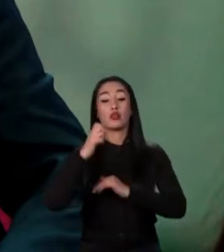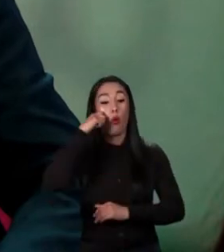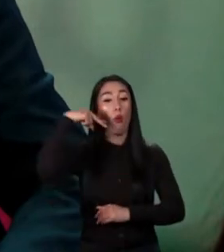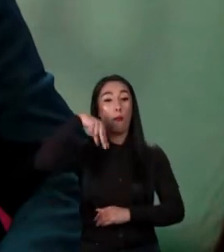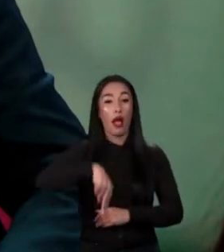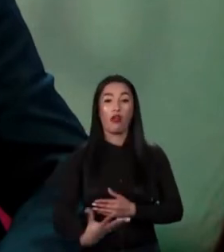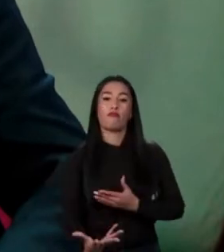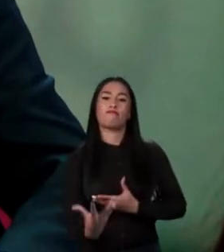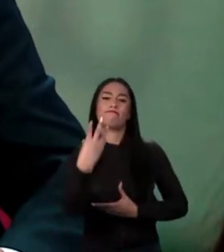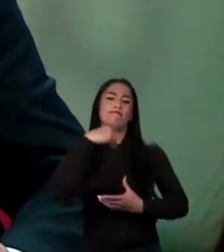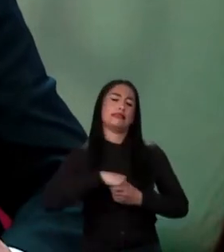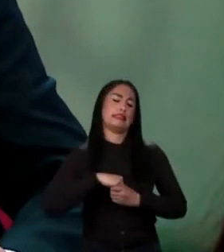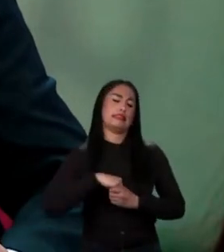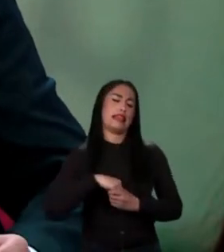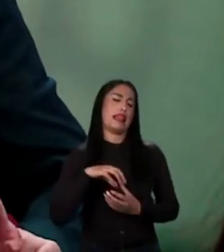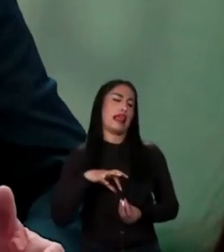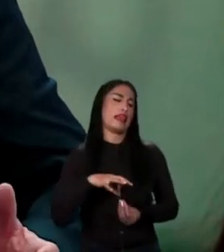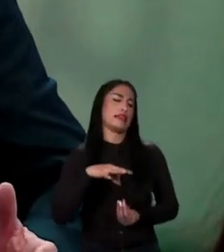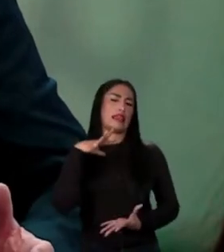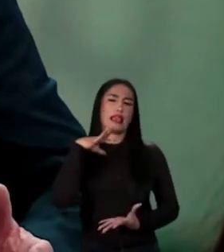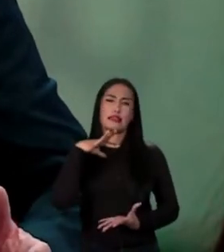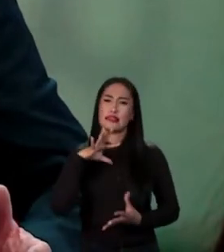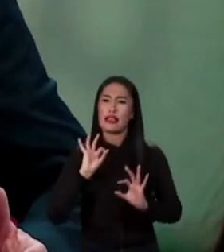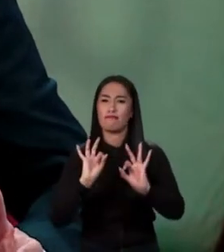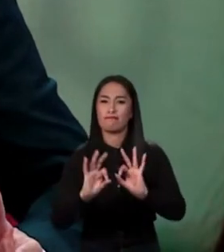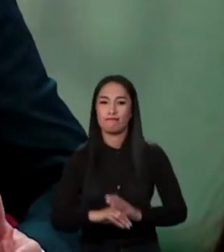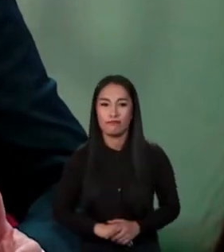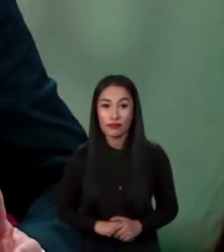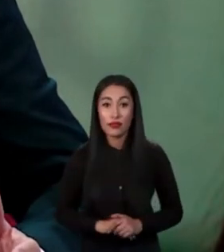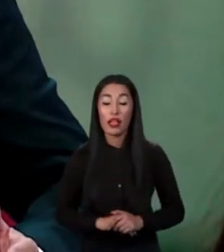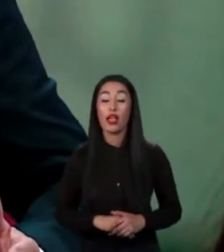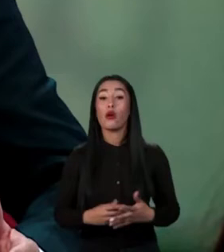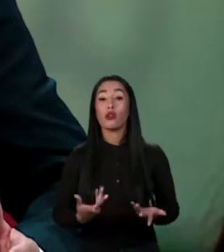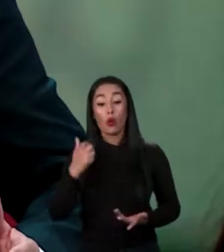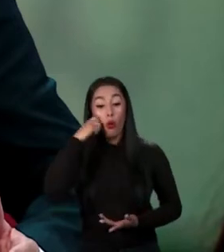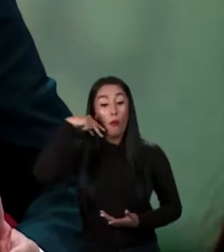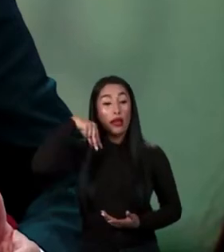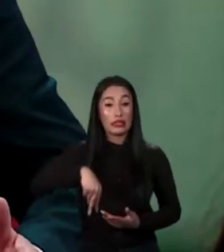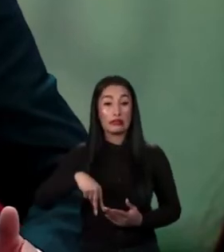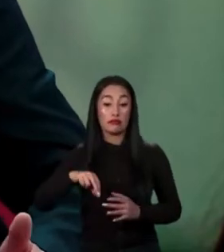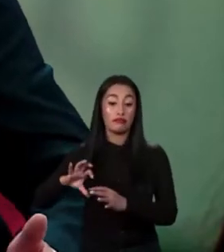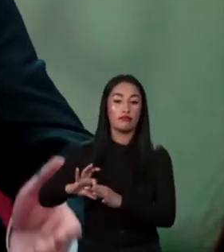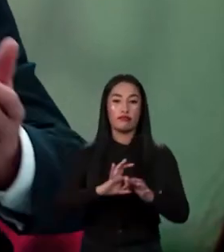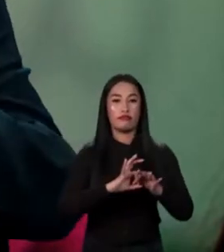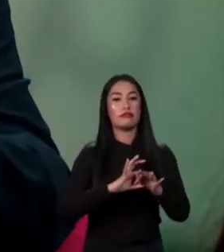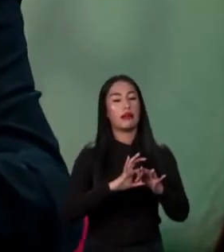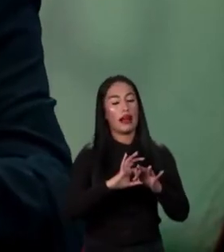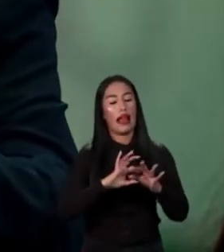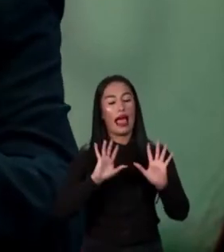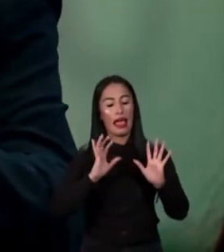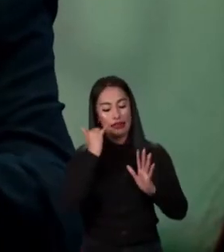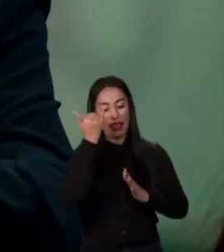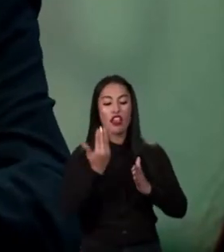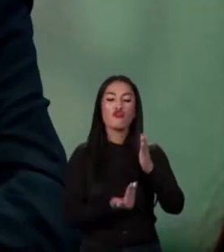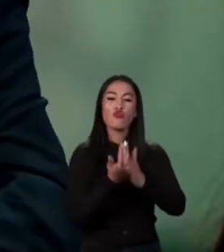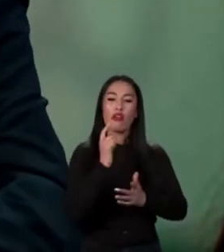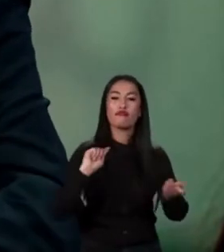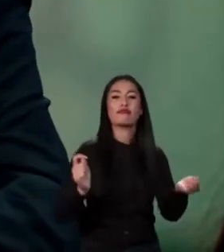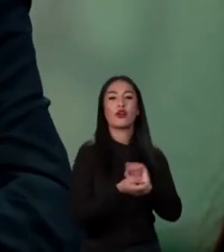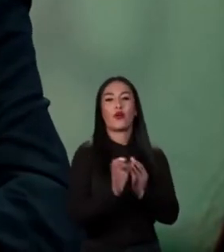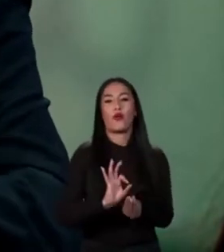y por eso se habla del humanismo digital y es algo que trasciende y algo que fundamental nosotros como lo han dicho